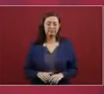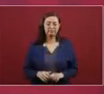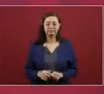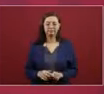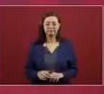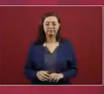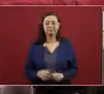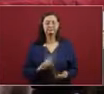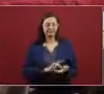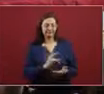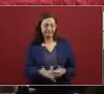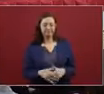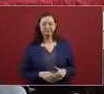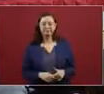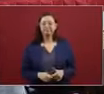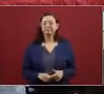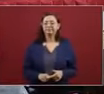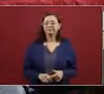Gracias.